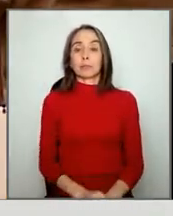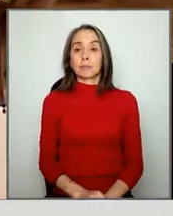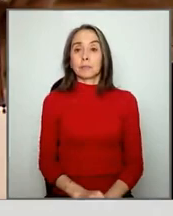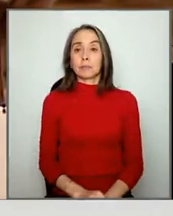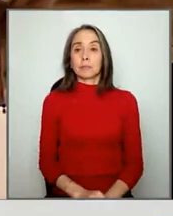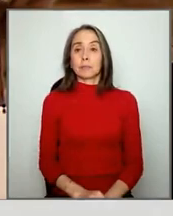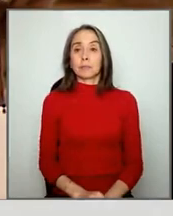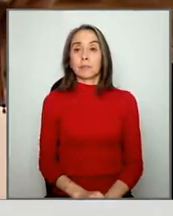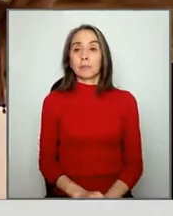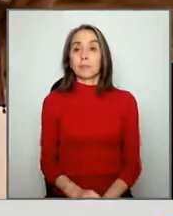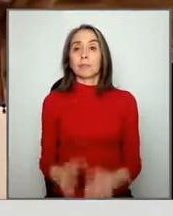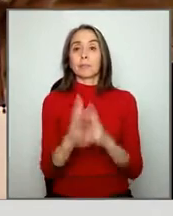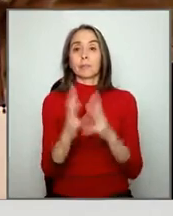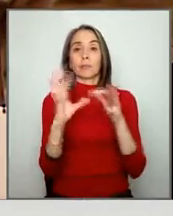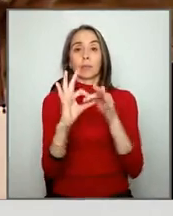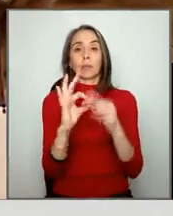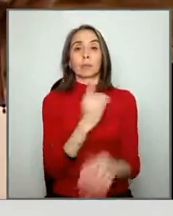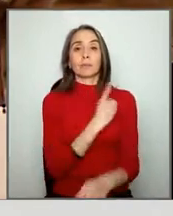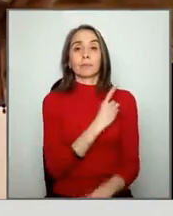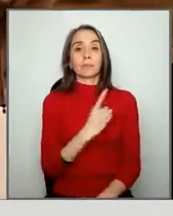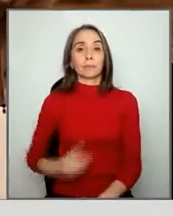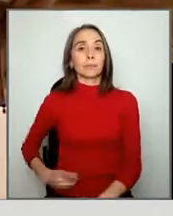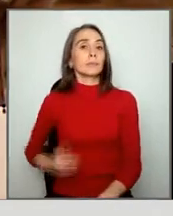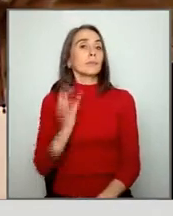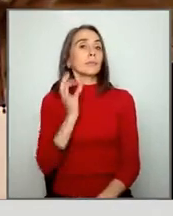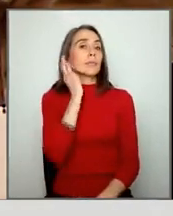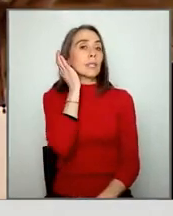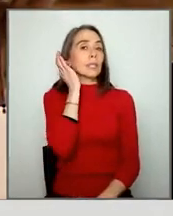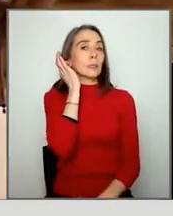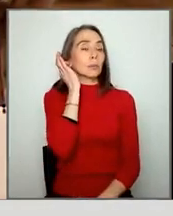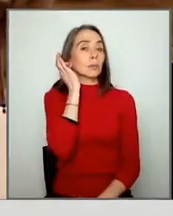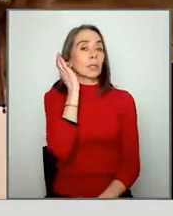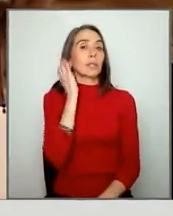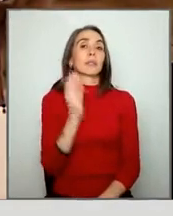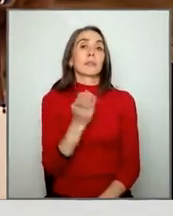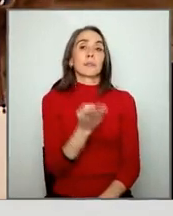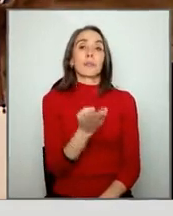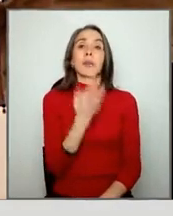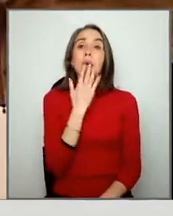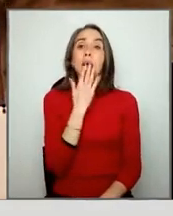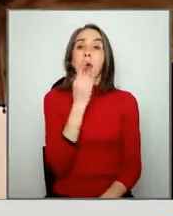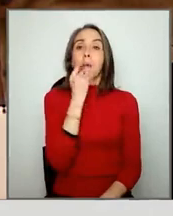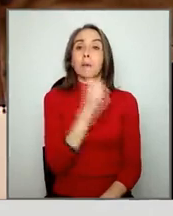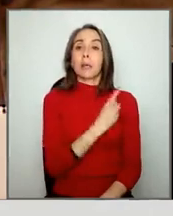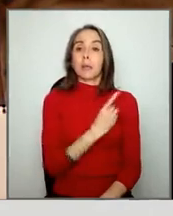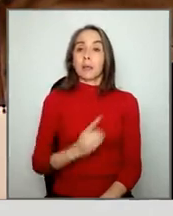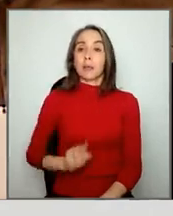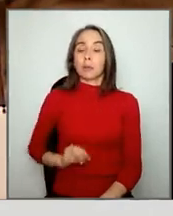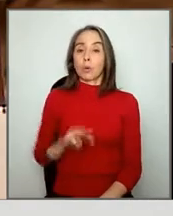Muchas gracias diputada a continuación Le ofrezco la palabra al diputado matison